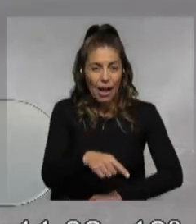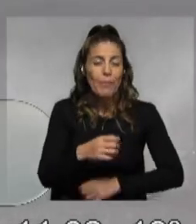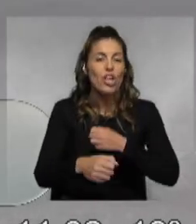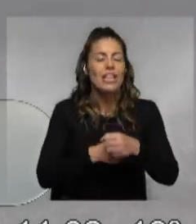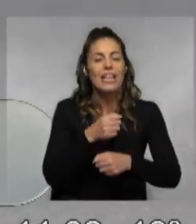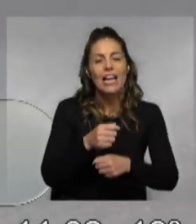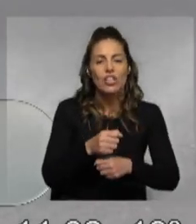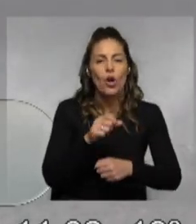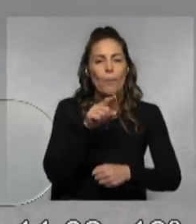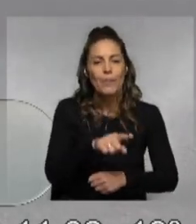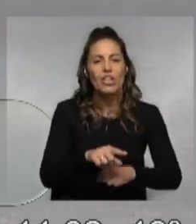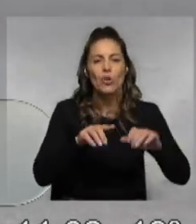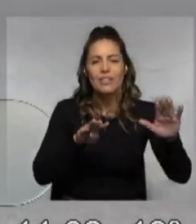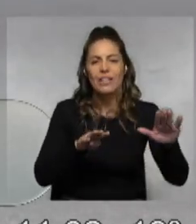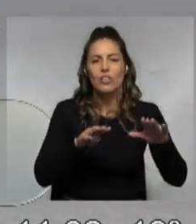año